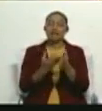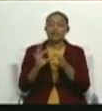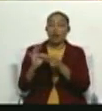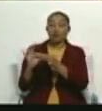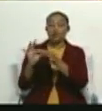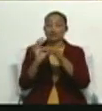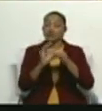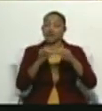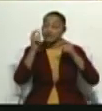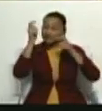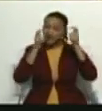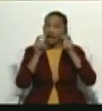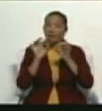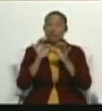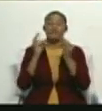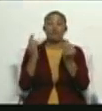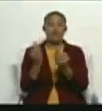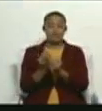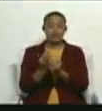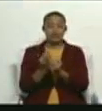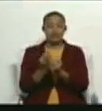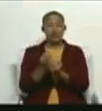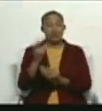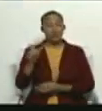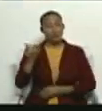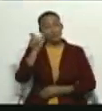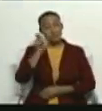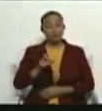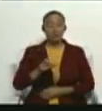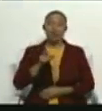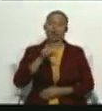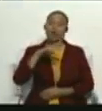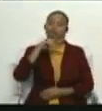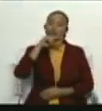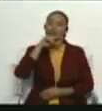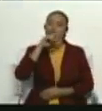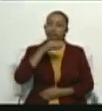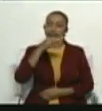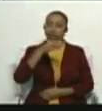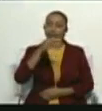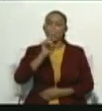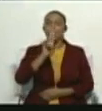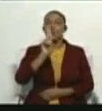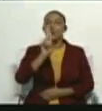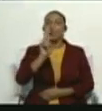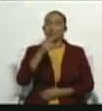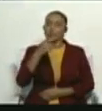decían, habló don Hugo, para nosotros también, habló don Hugo.